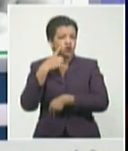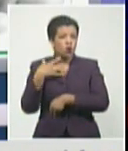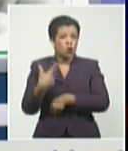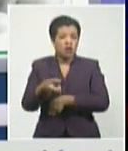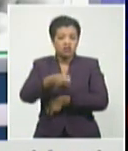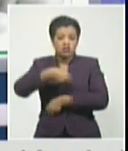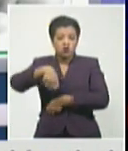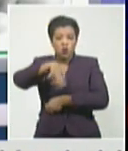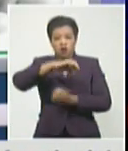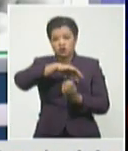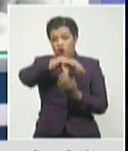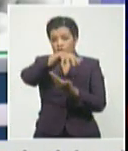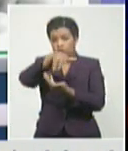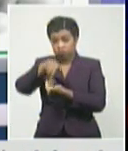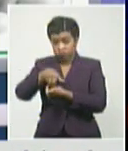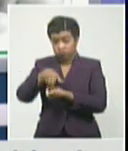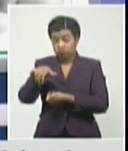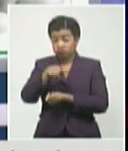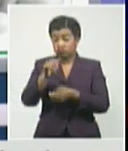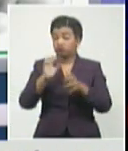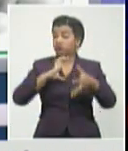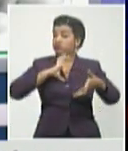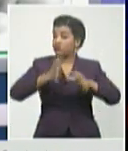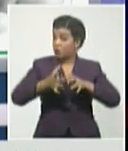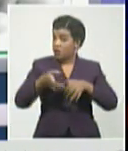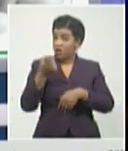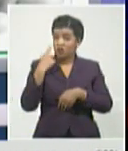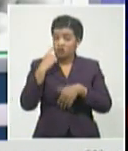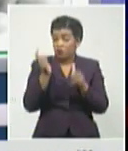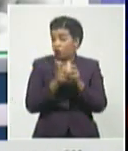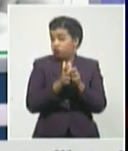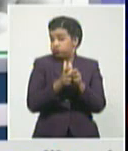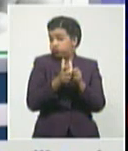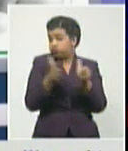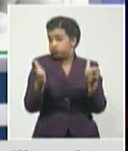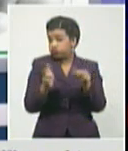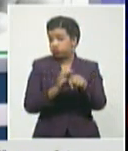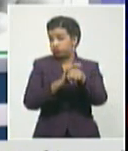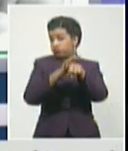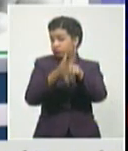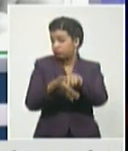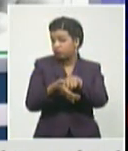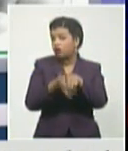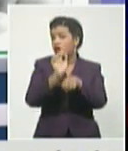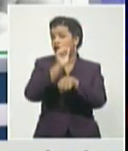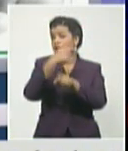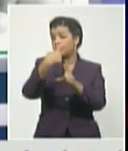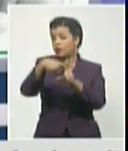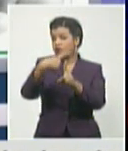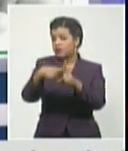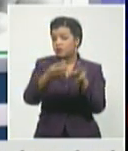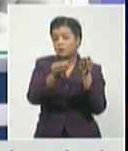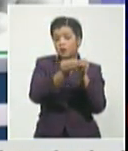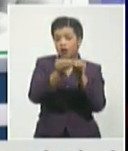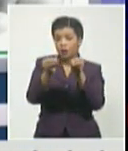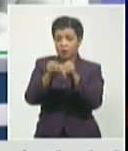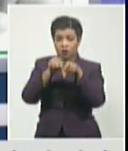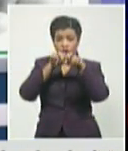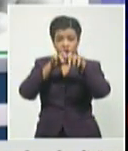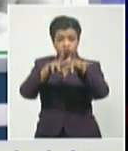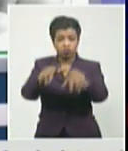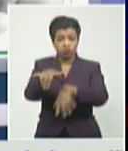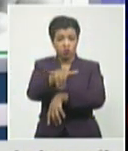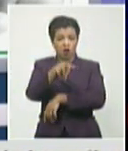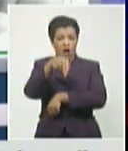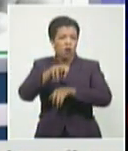mundo el mundo también vive una escalada de nuevos casos nuevos contagios con lakovic 19 pero vamos a una